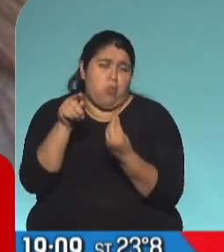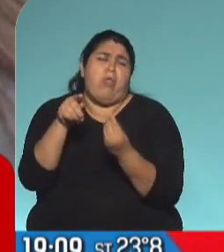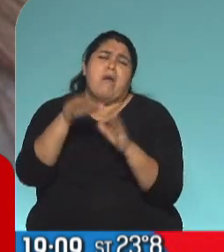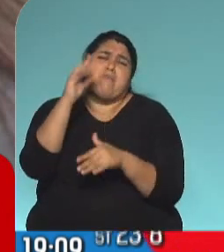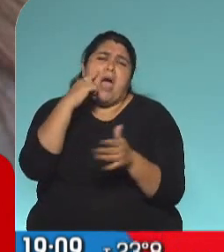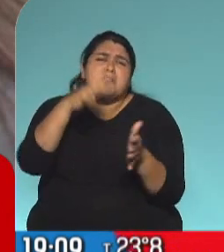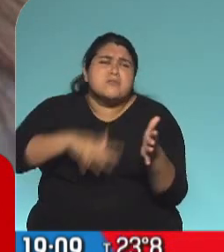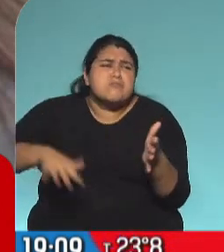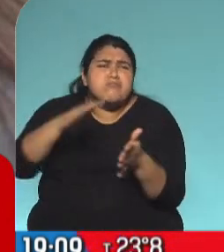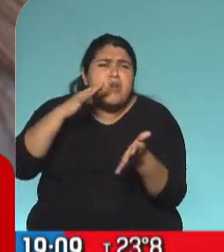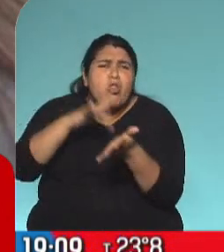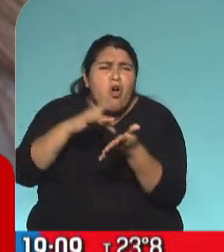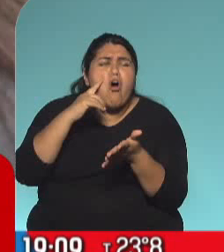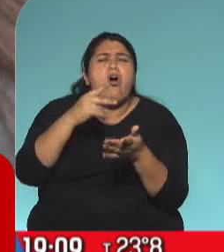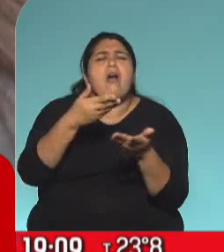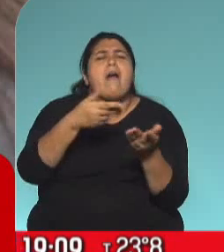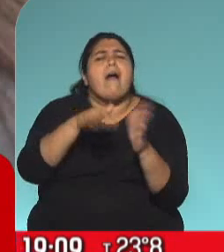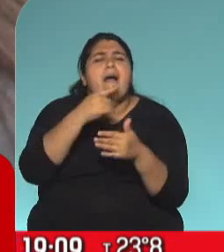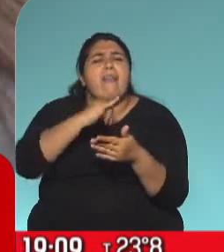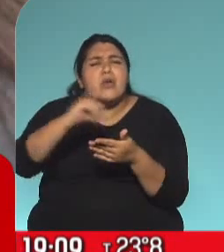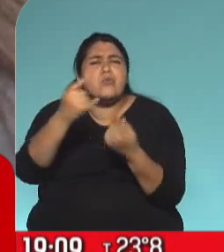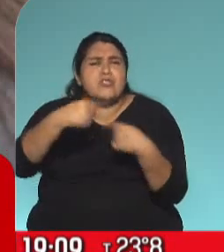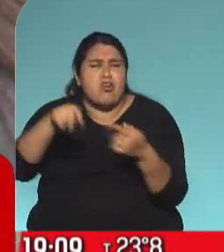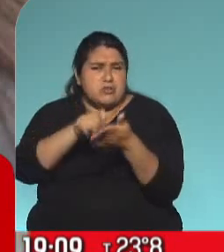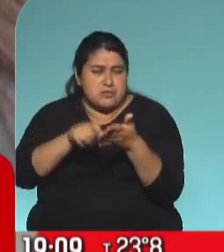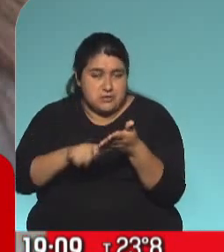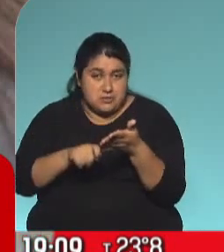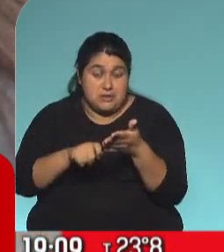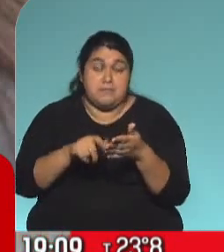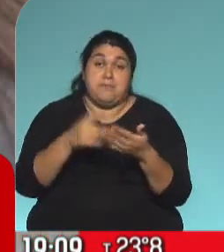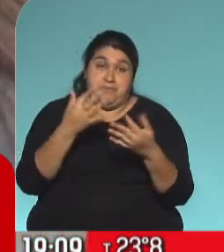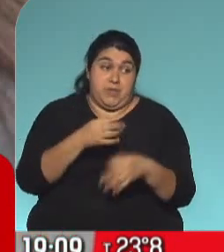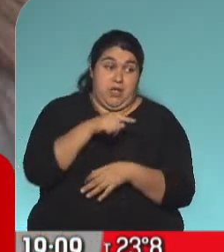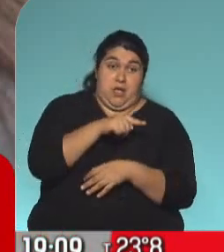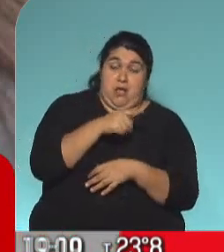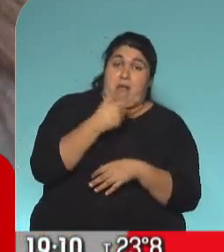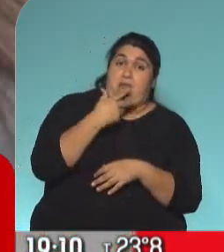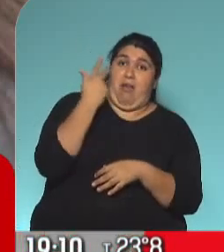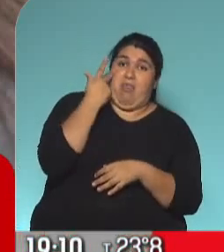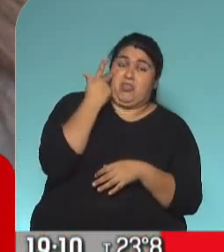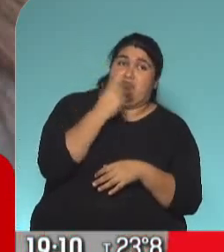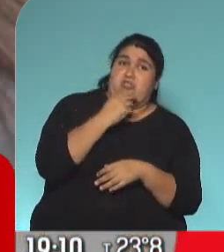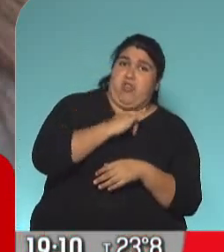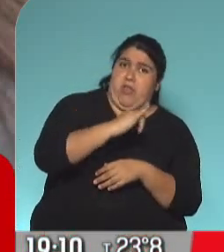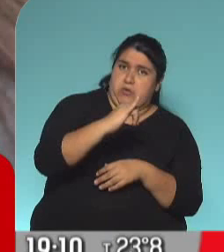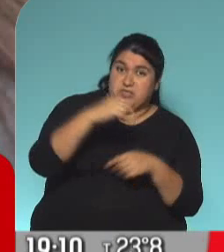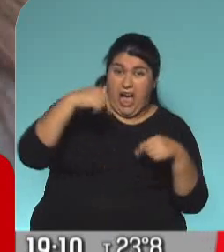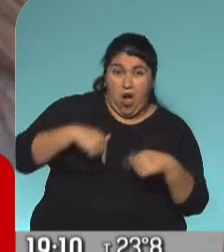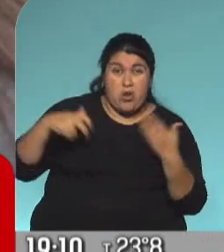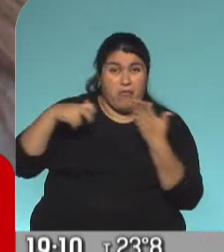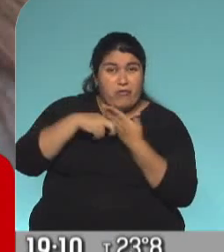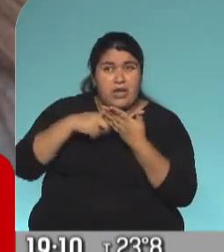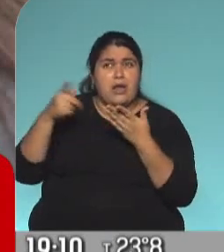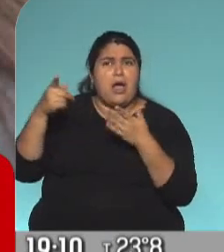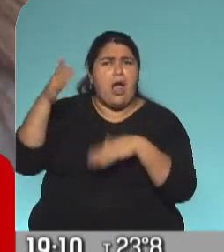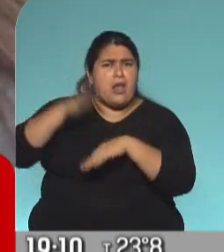territorio, más en el terreno, los que reciben las denuncias. Bueno, si hubo 18 denuncias. El fiscal que está interviniendo ahora nunca